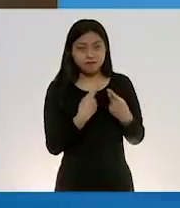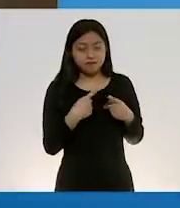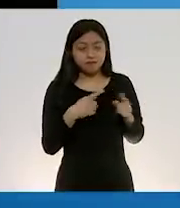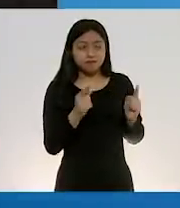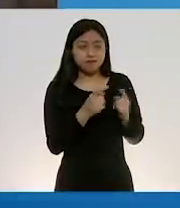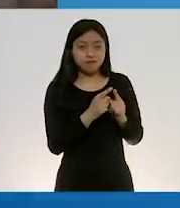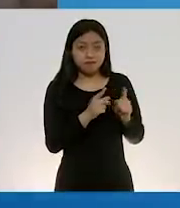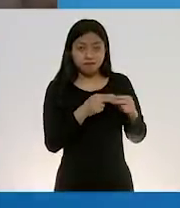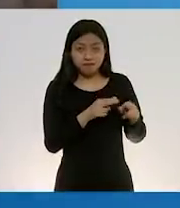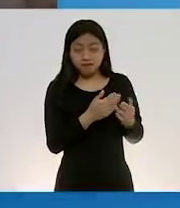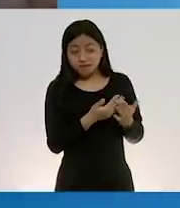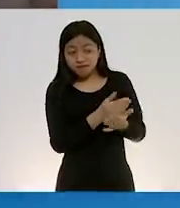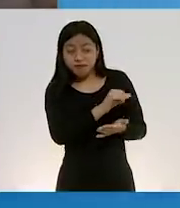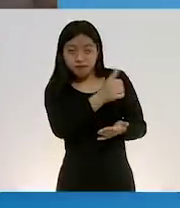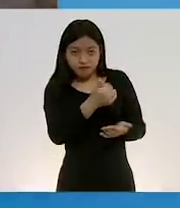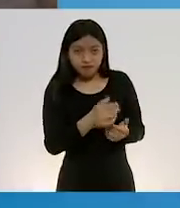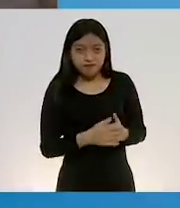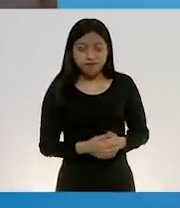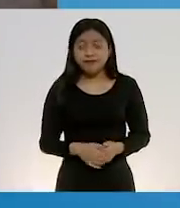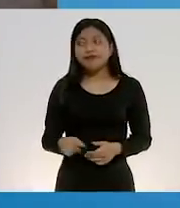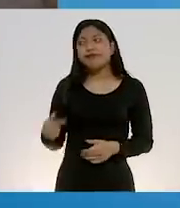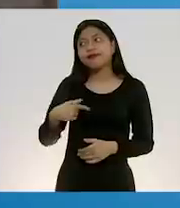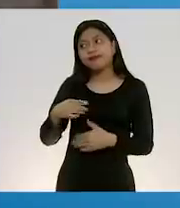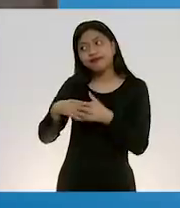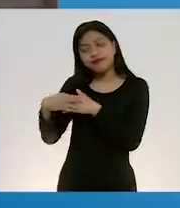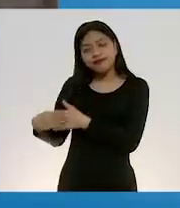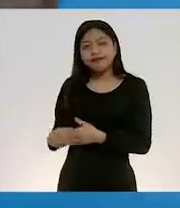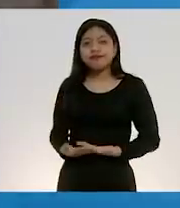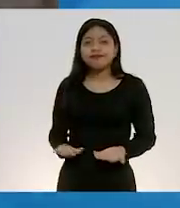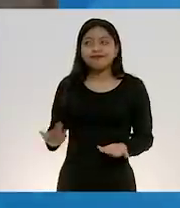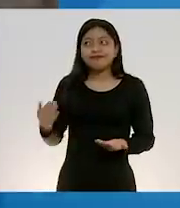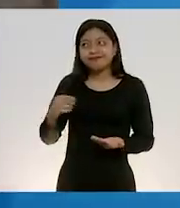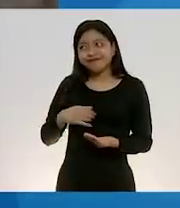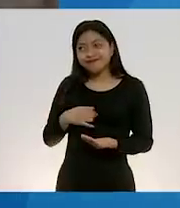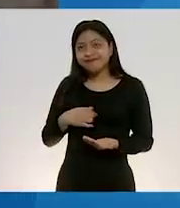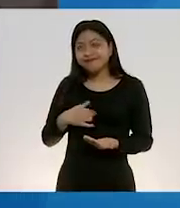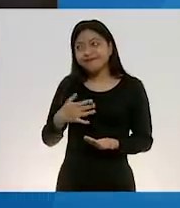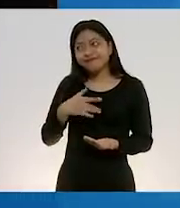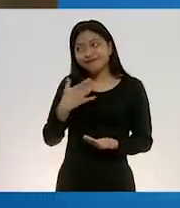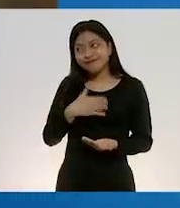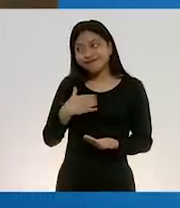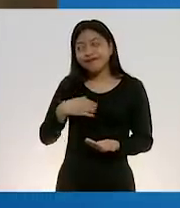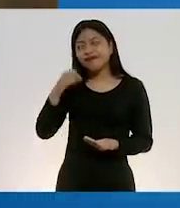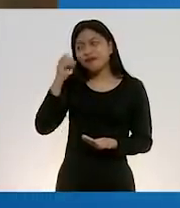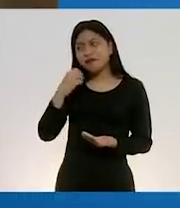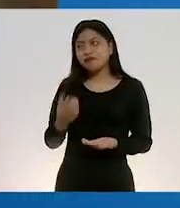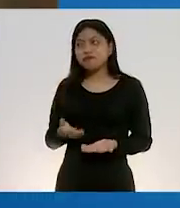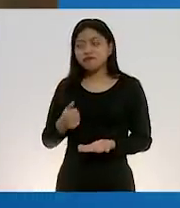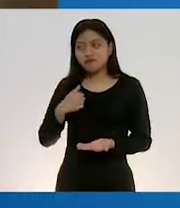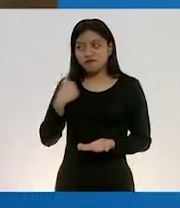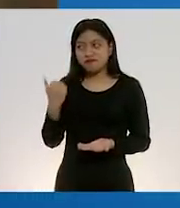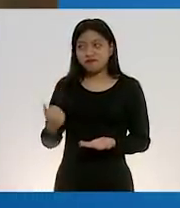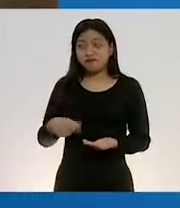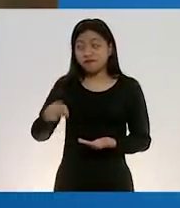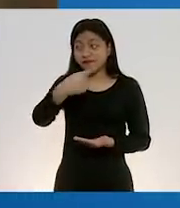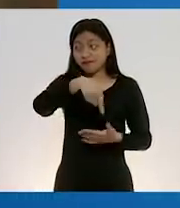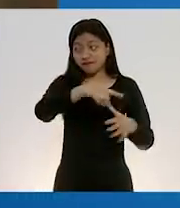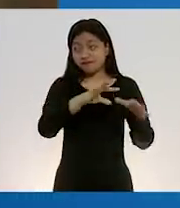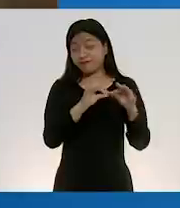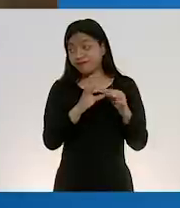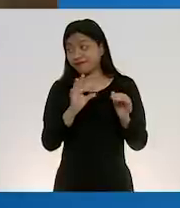con la invitación. Platicar contigo es toda una oportunidad y me encantará compartir con nuestros oyentes